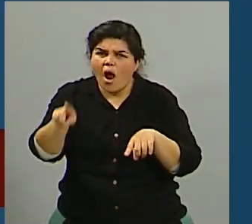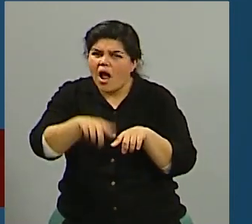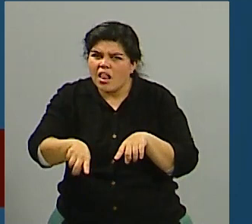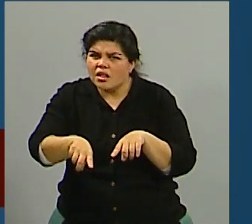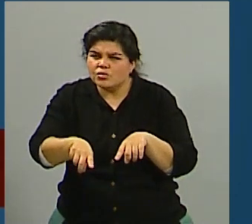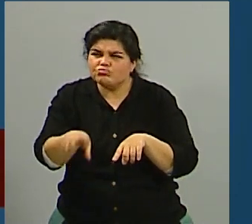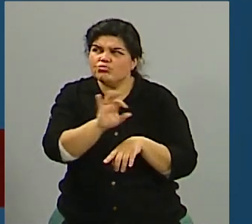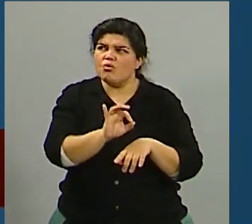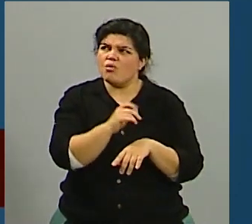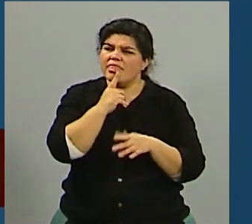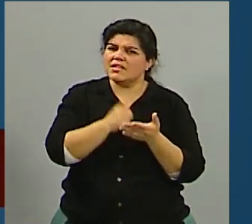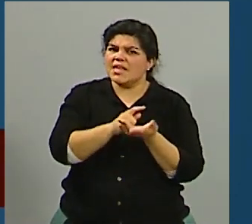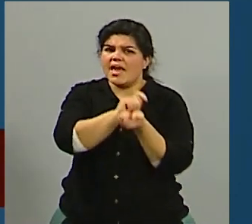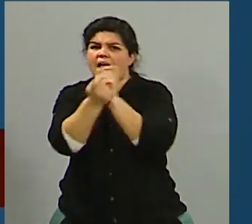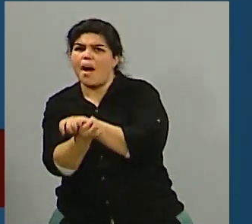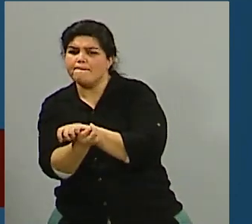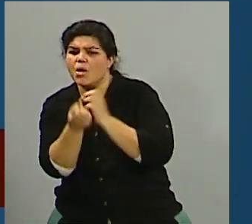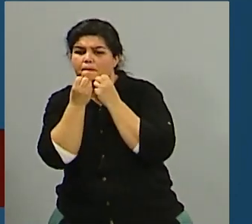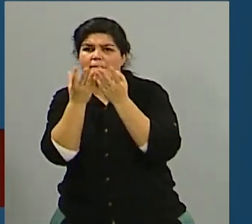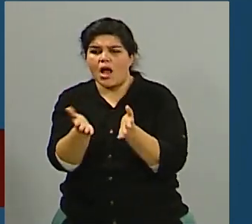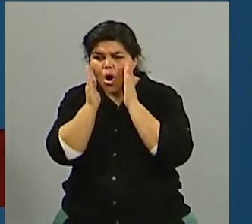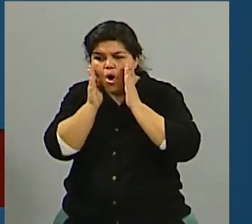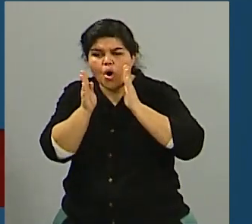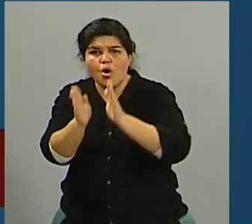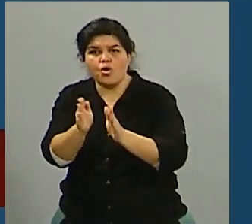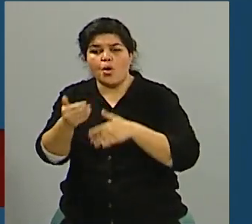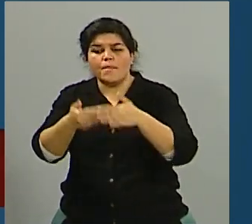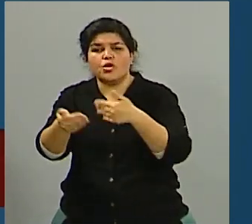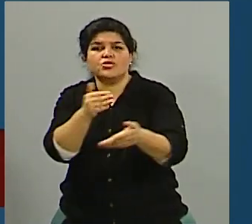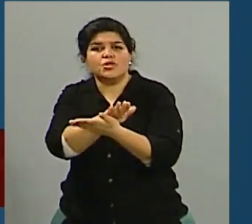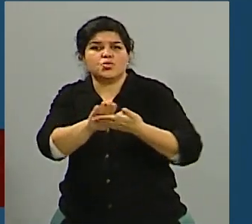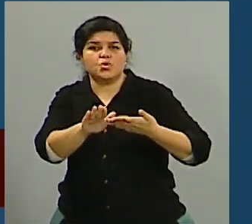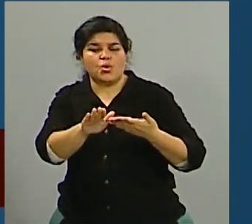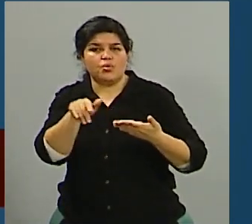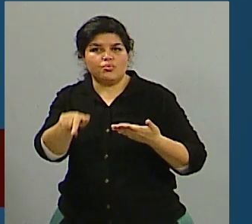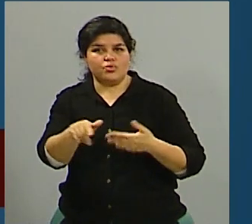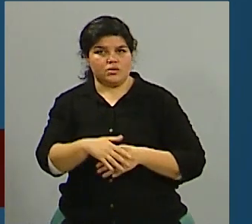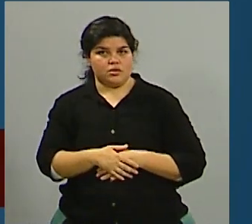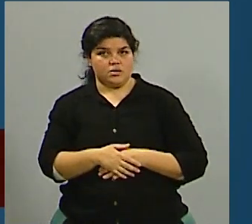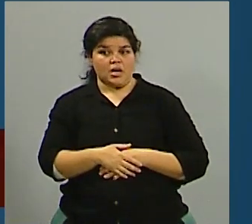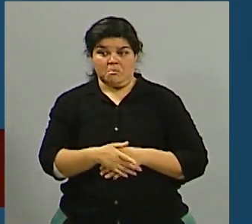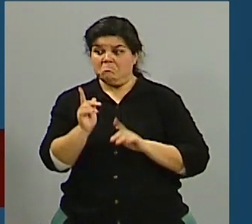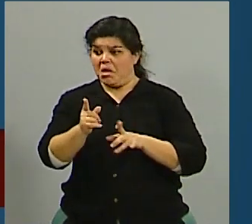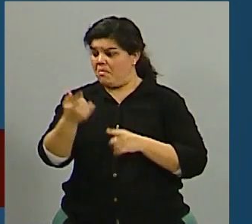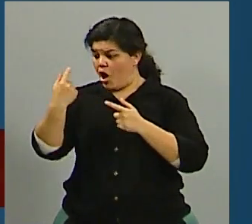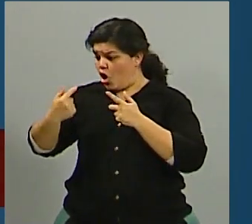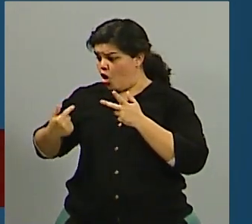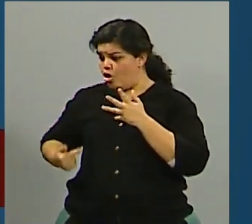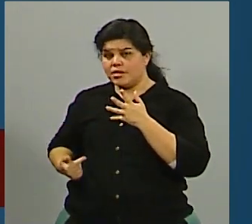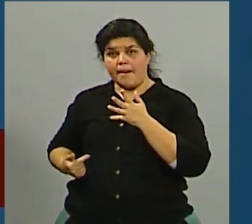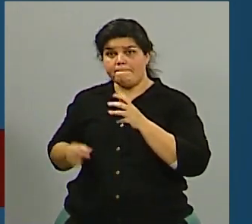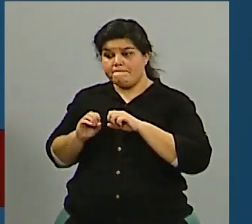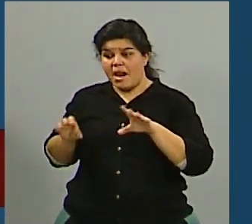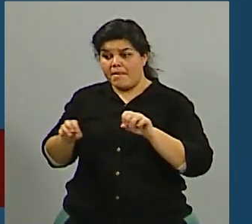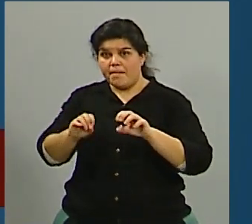generar un nuevo proceso político que corrija aquello que está mal, pero que siga